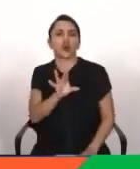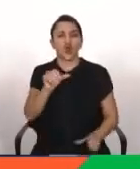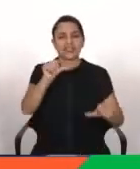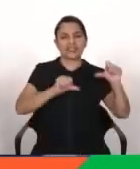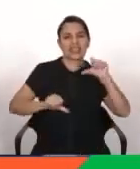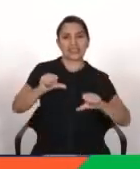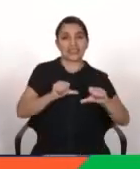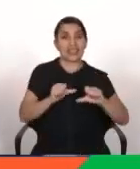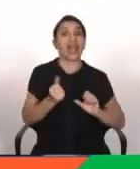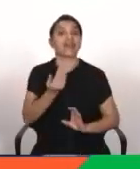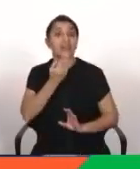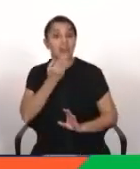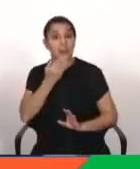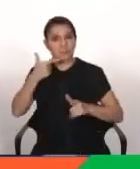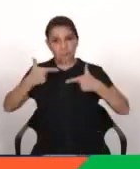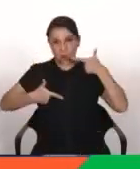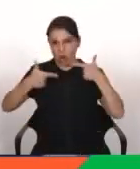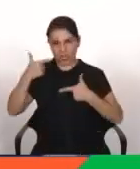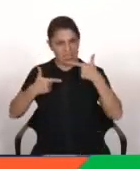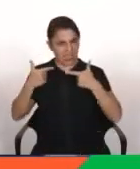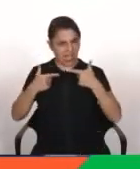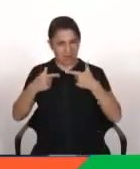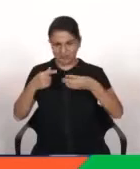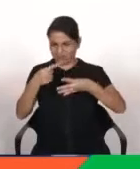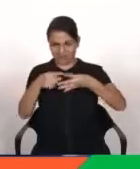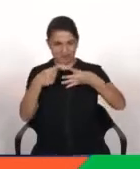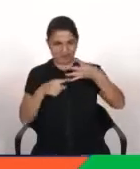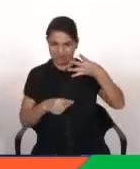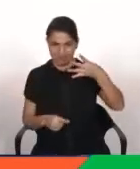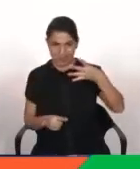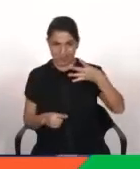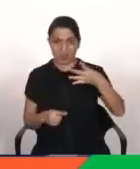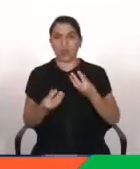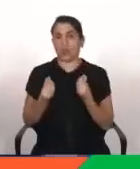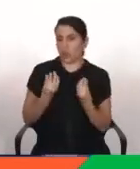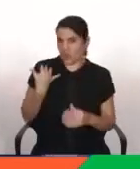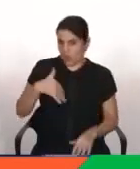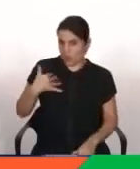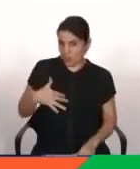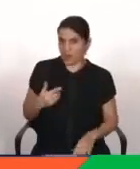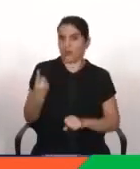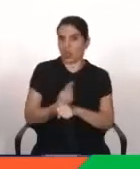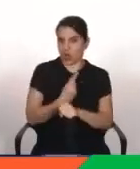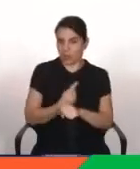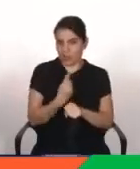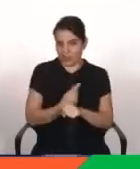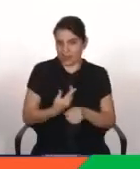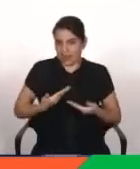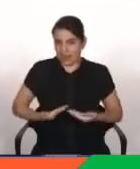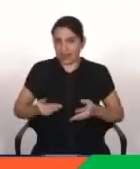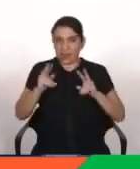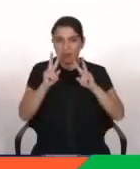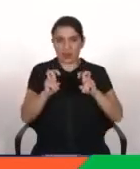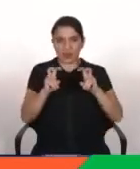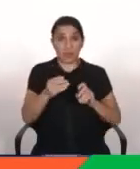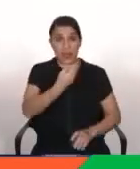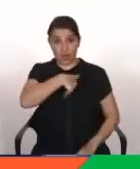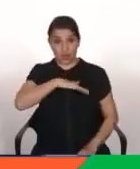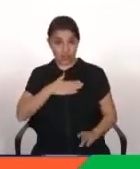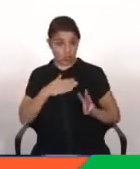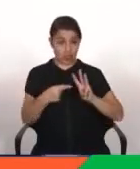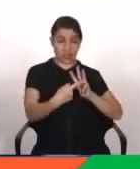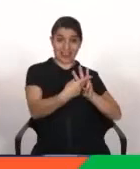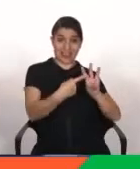otros aspectos de la vida. Por eso es muy importante tocar este tema, y yo creo que como Star Trek, como las